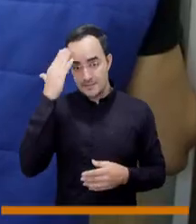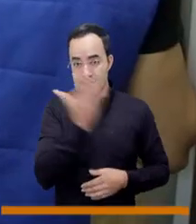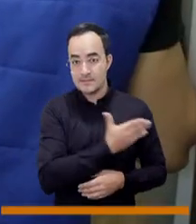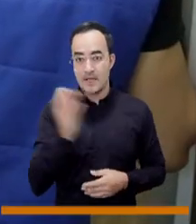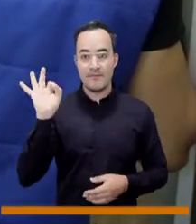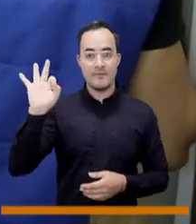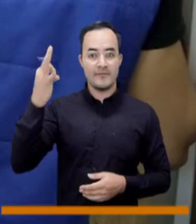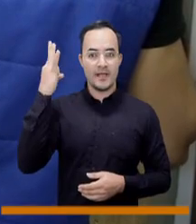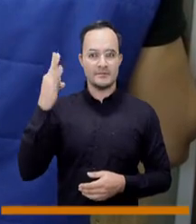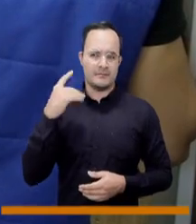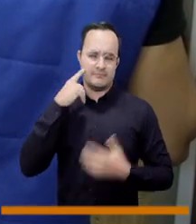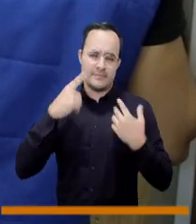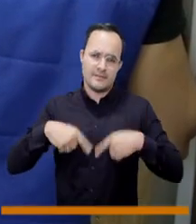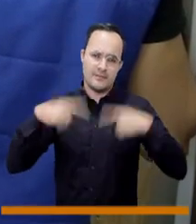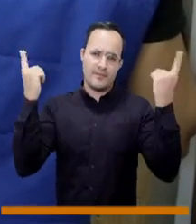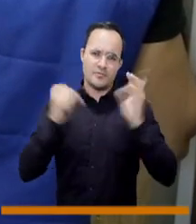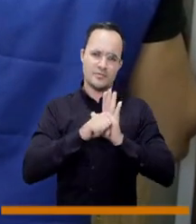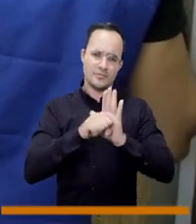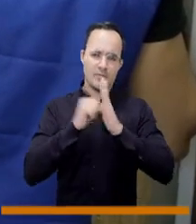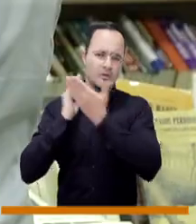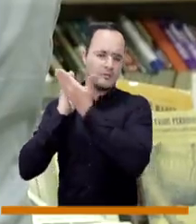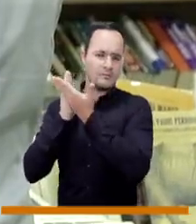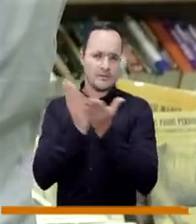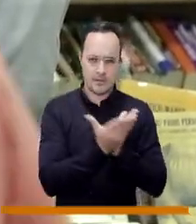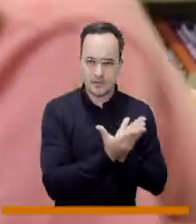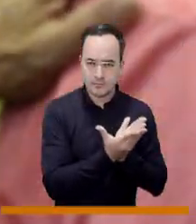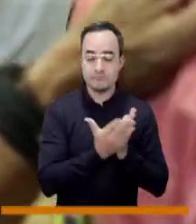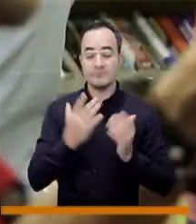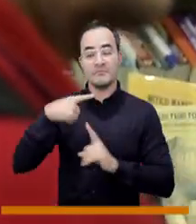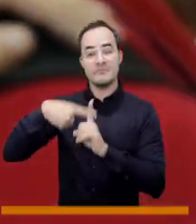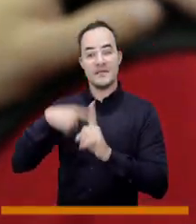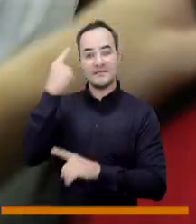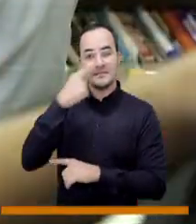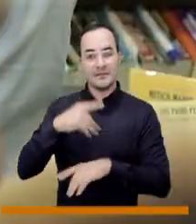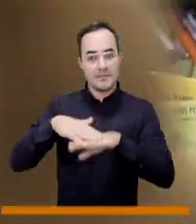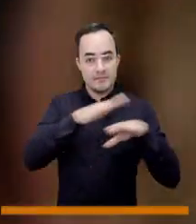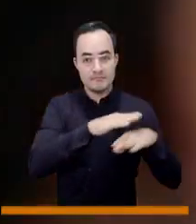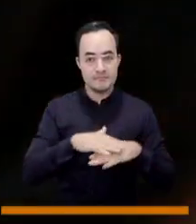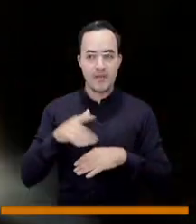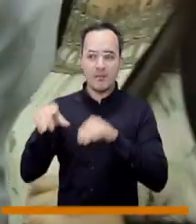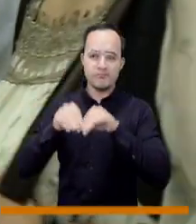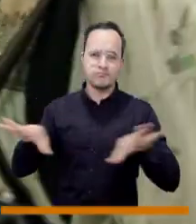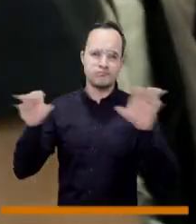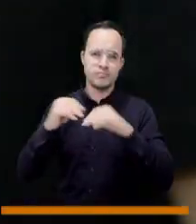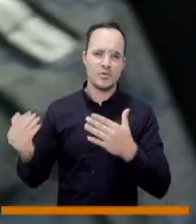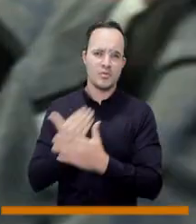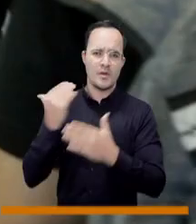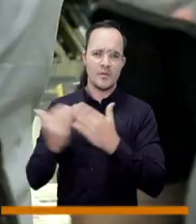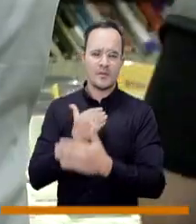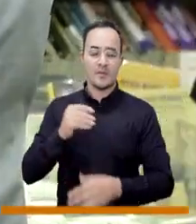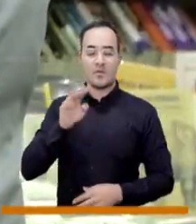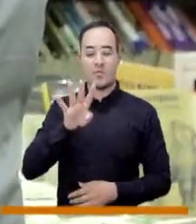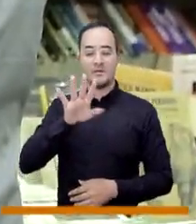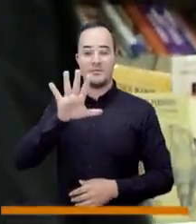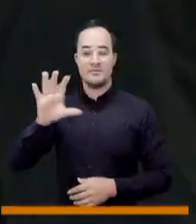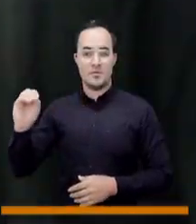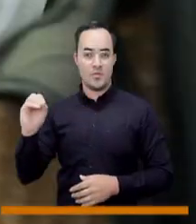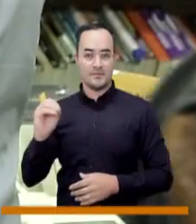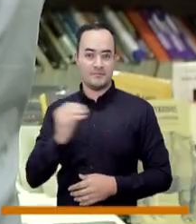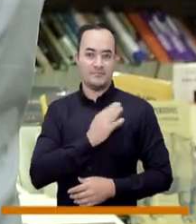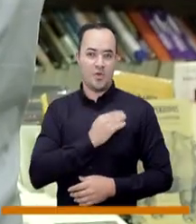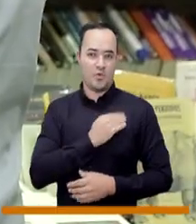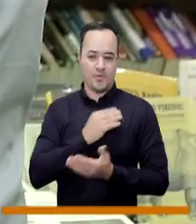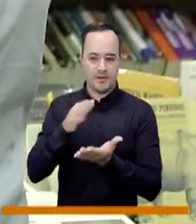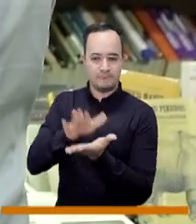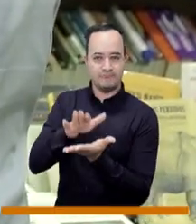como saben Francia es un país de literatura en este mes de septiembre Francia va a publicar más de 450